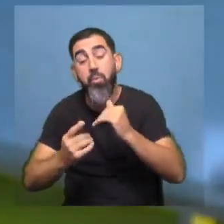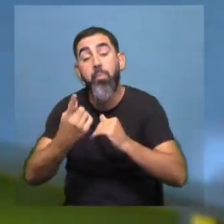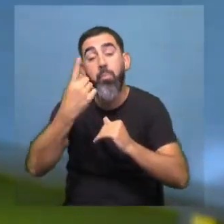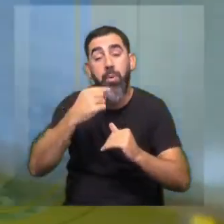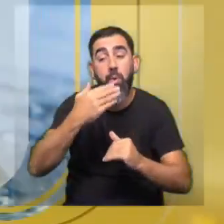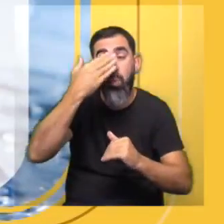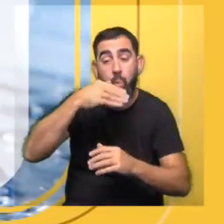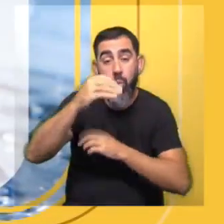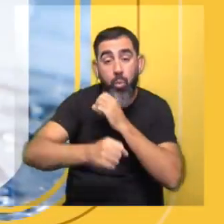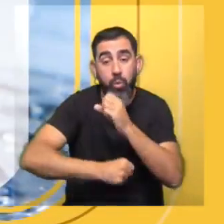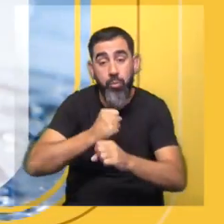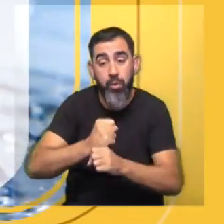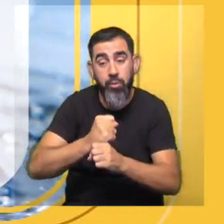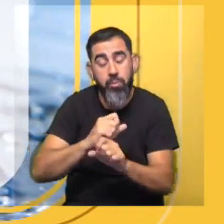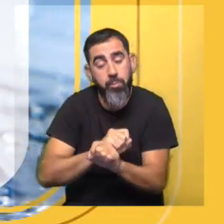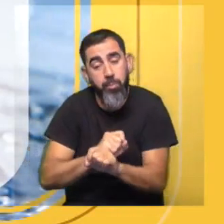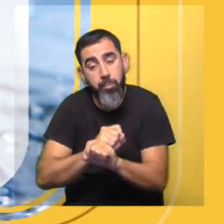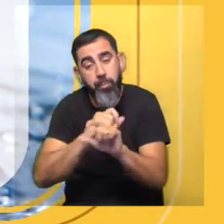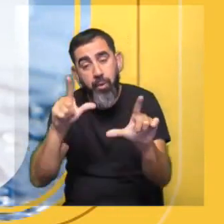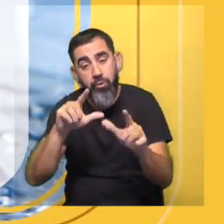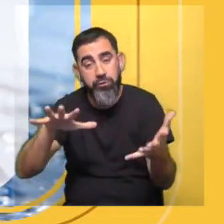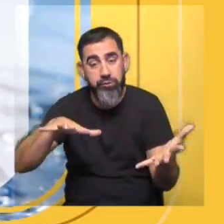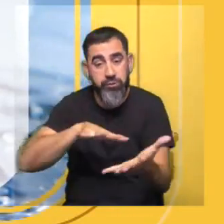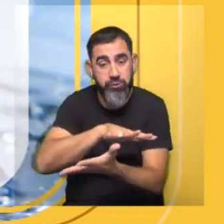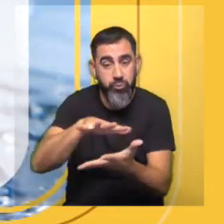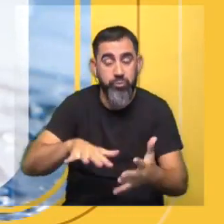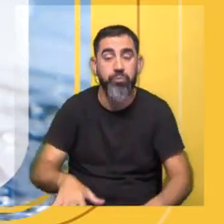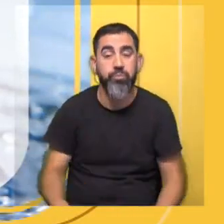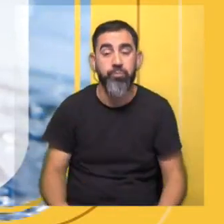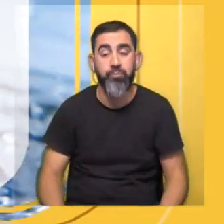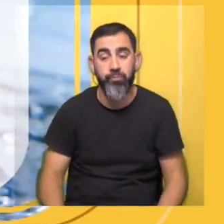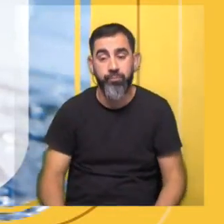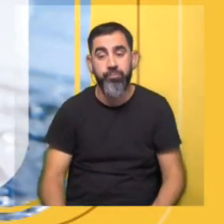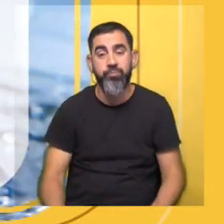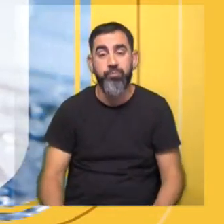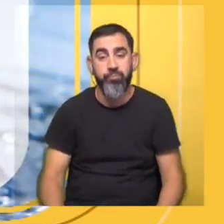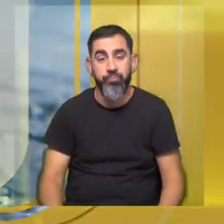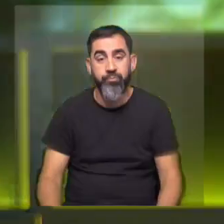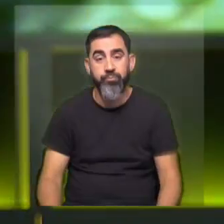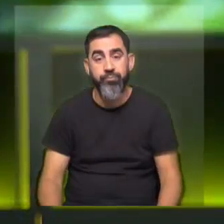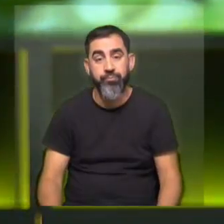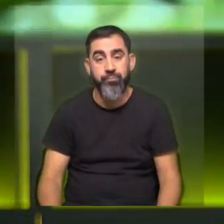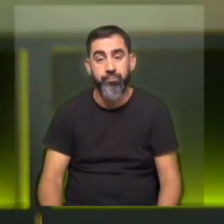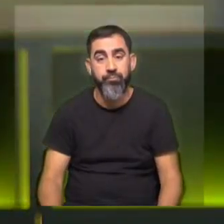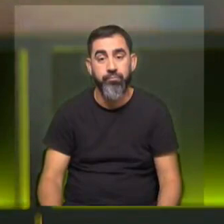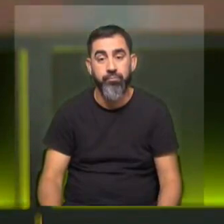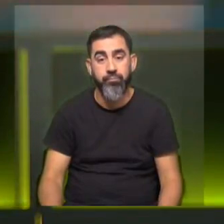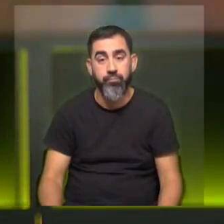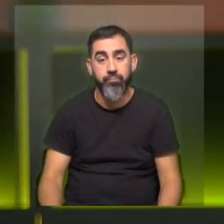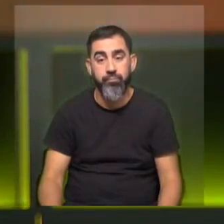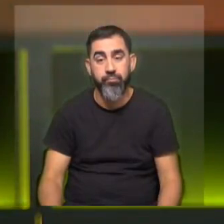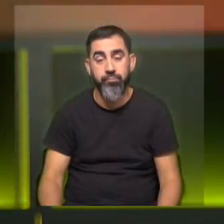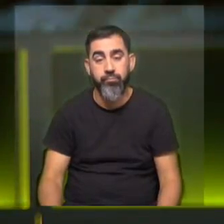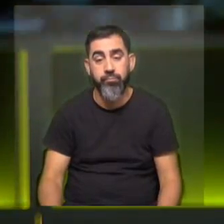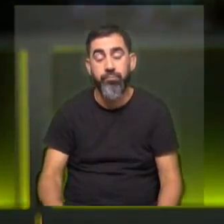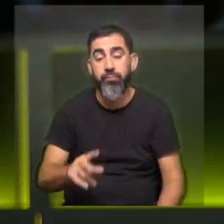en los últimos años que hace que sea un poco más grave todavía lo que hoy sentimos. Sí, exactamente. Eso es, como lo van a ver en la gráfica,